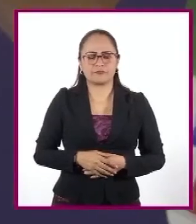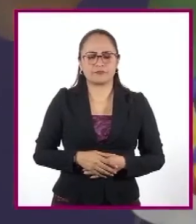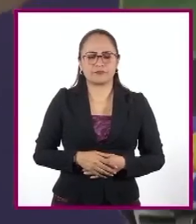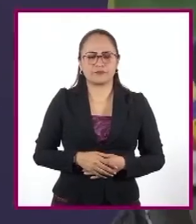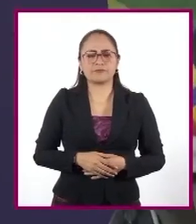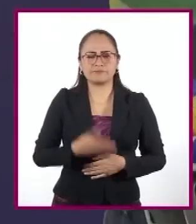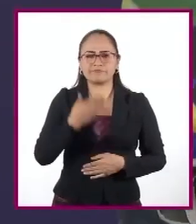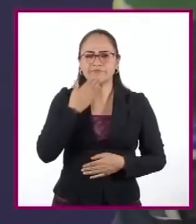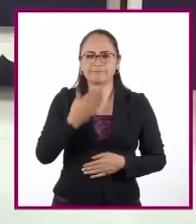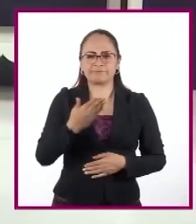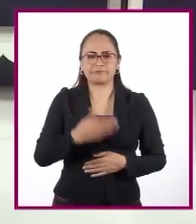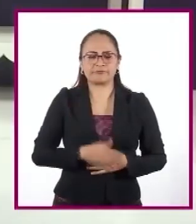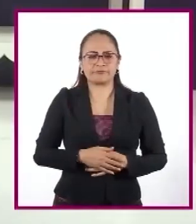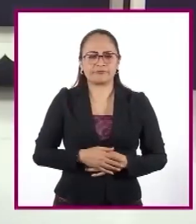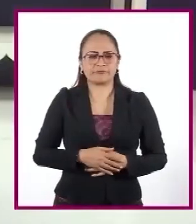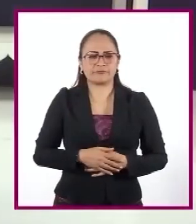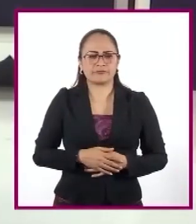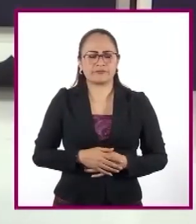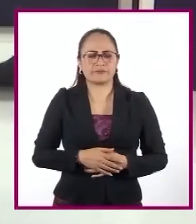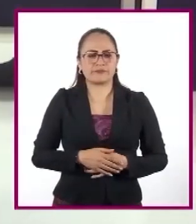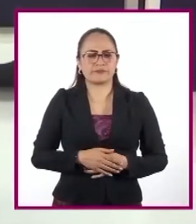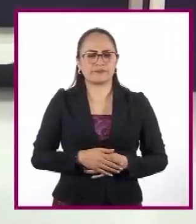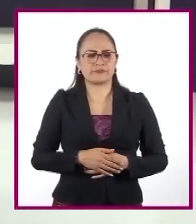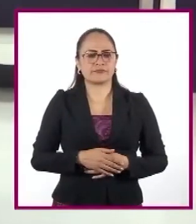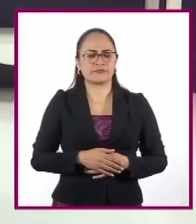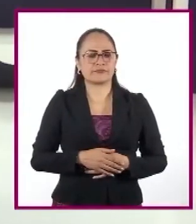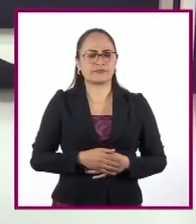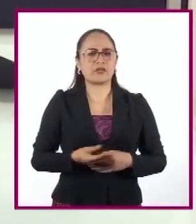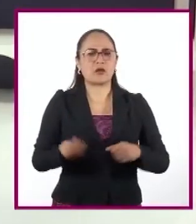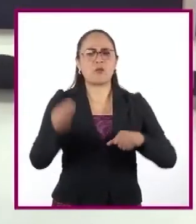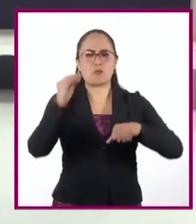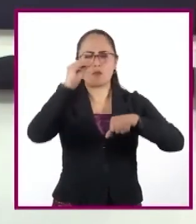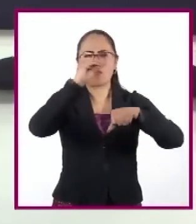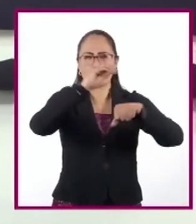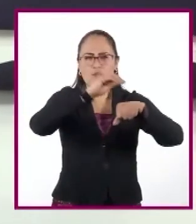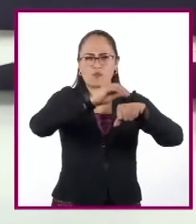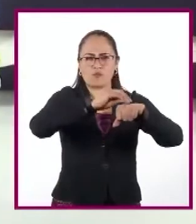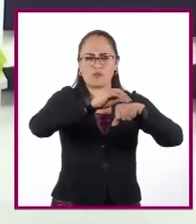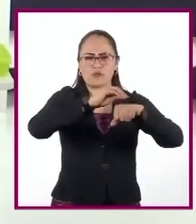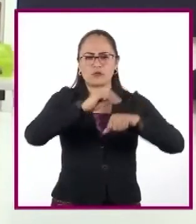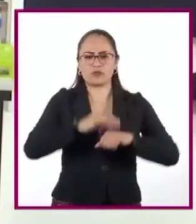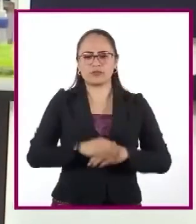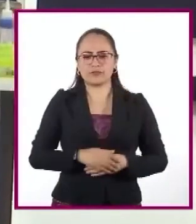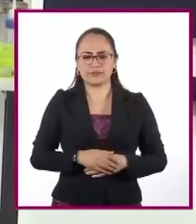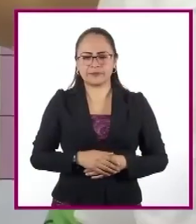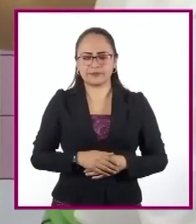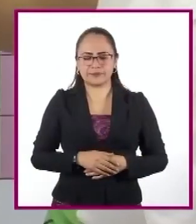Muy bien. Vamos a colocarlo.